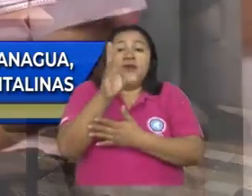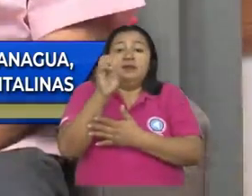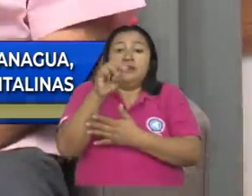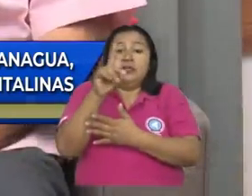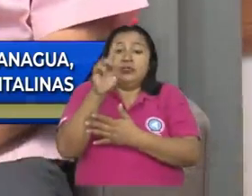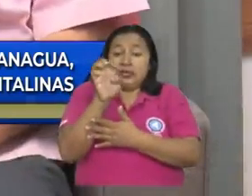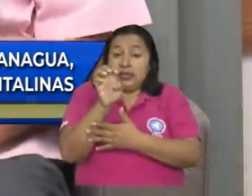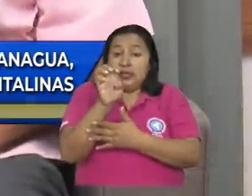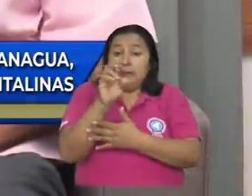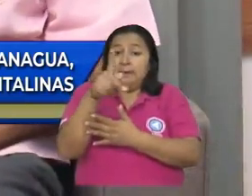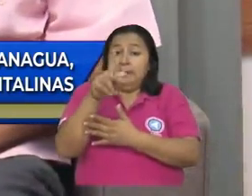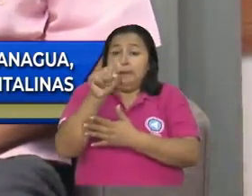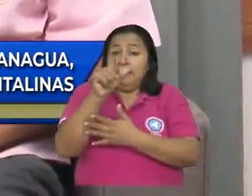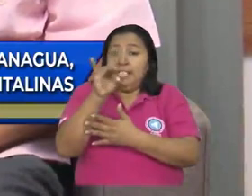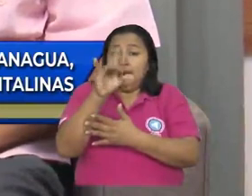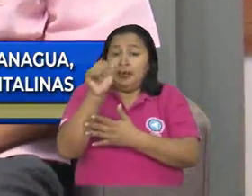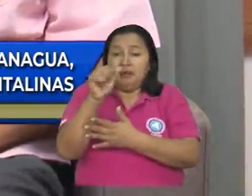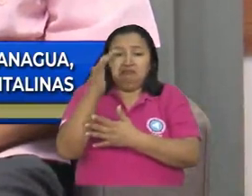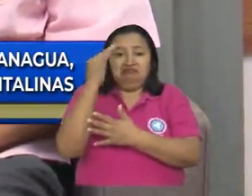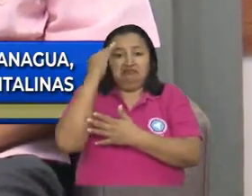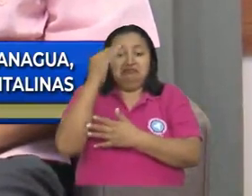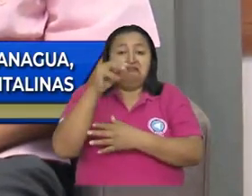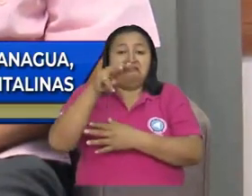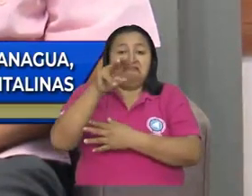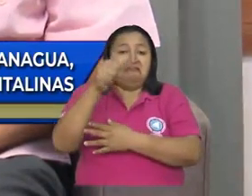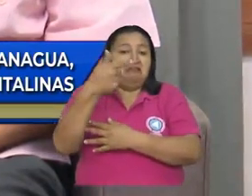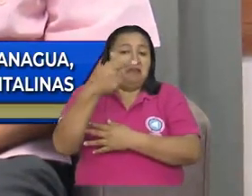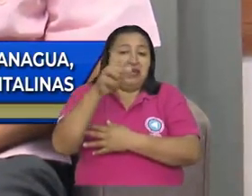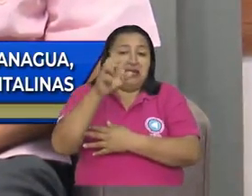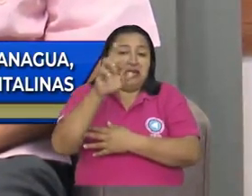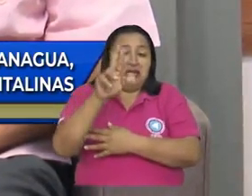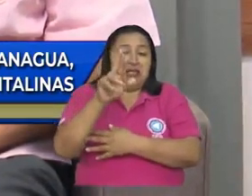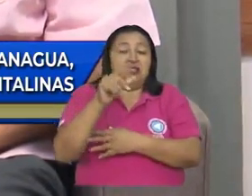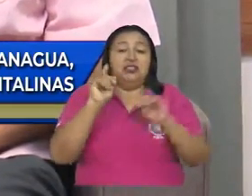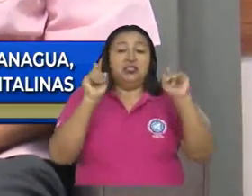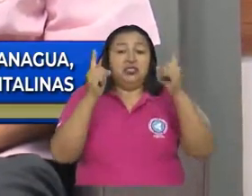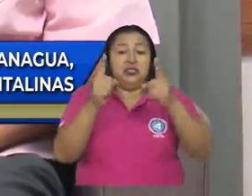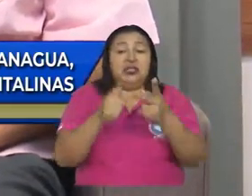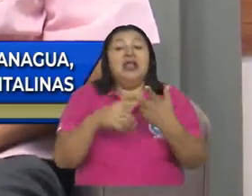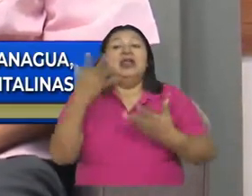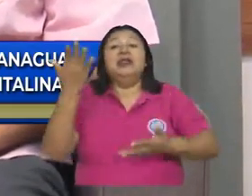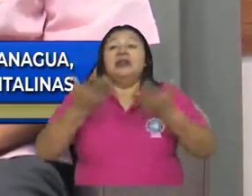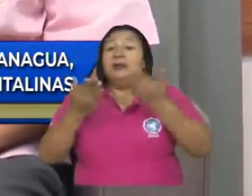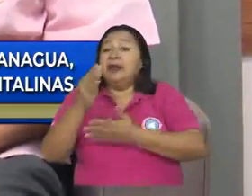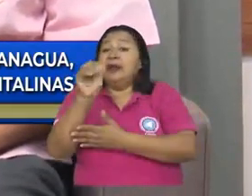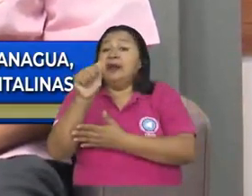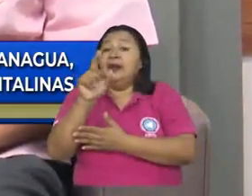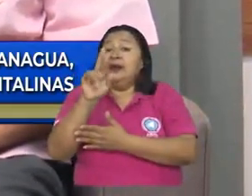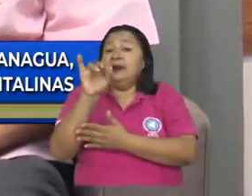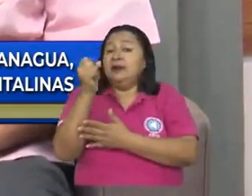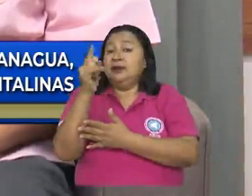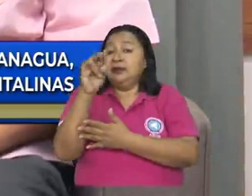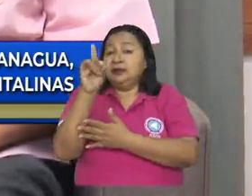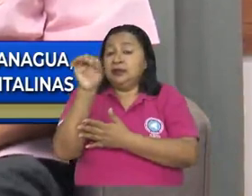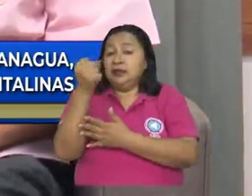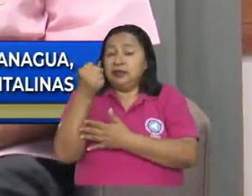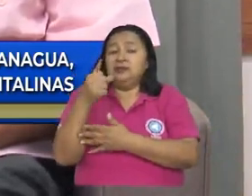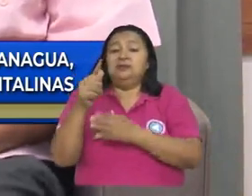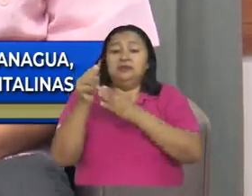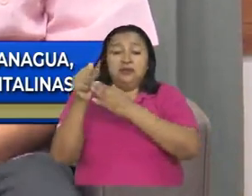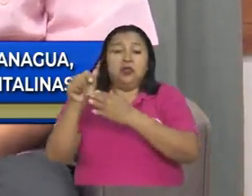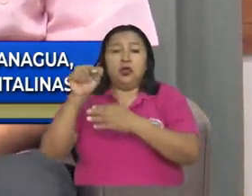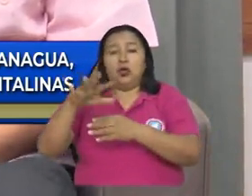del Chinandega. Okay. Así es que vamos a ver si se anima Aristides Sevilla a dirigir a otro equipo también. Y tenemos a los